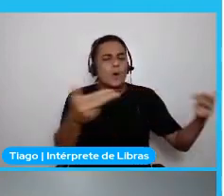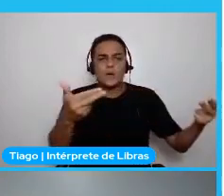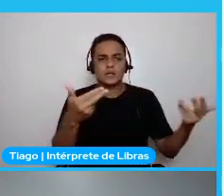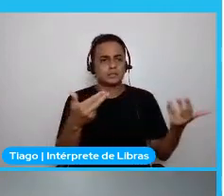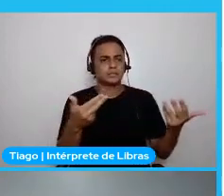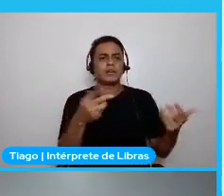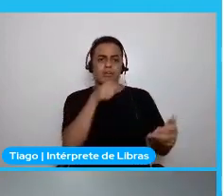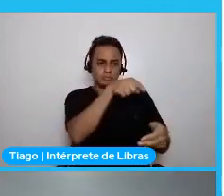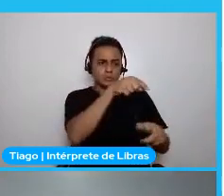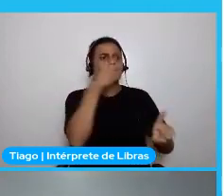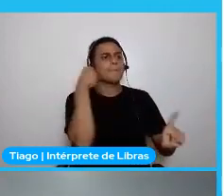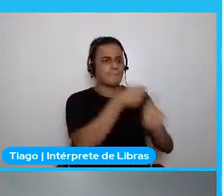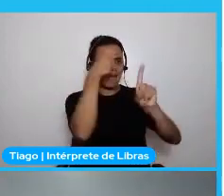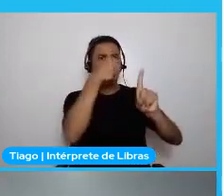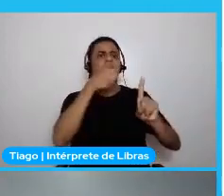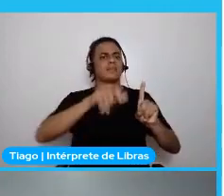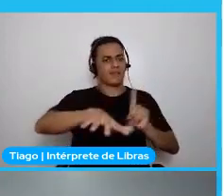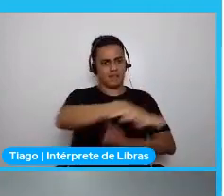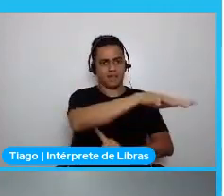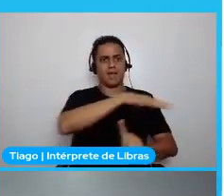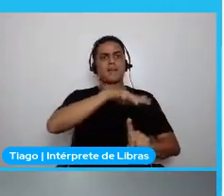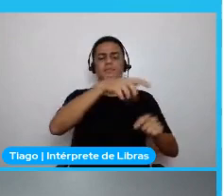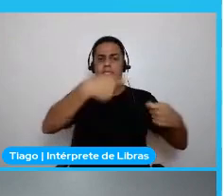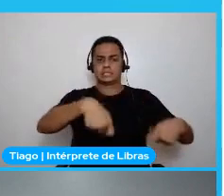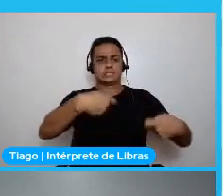impacto. Sean realmente,